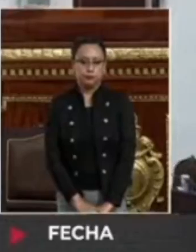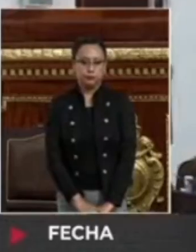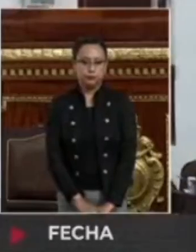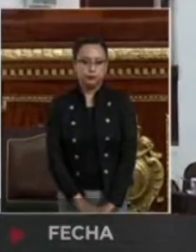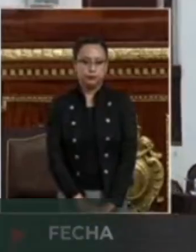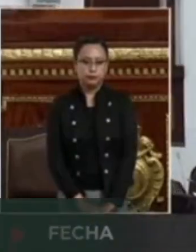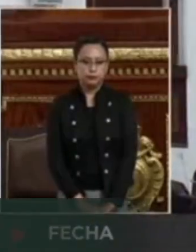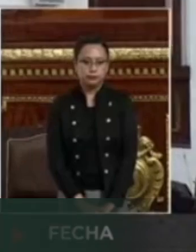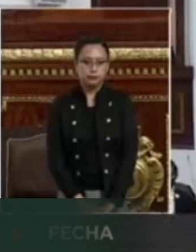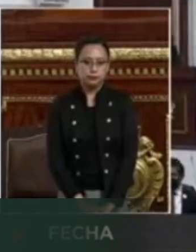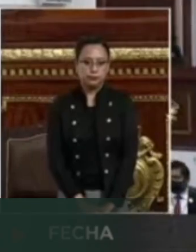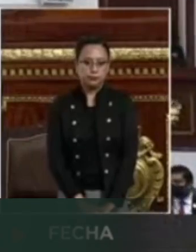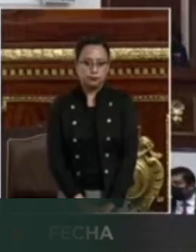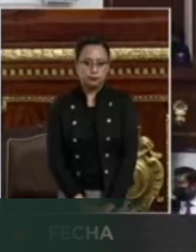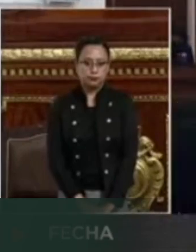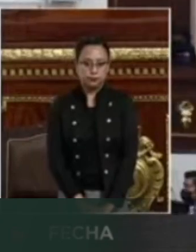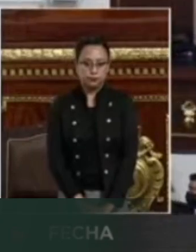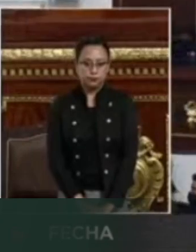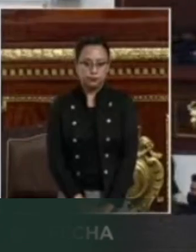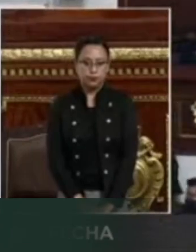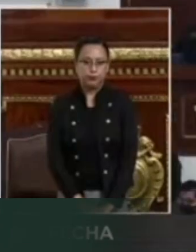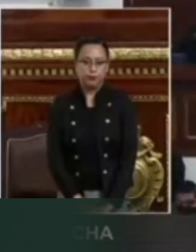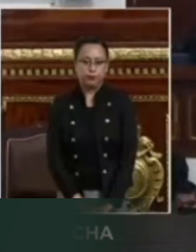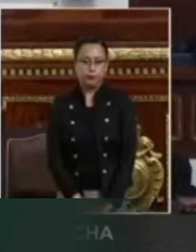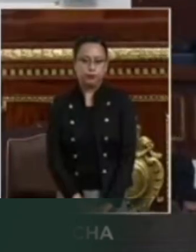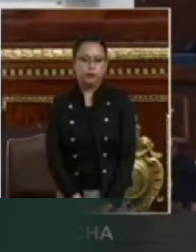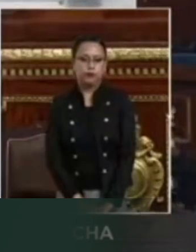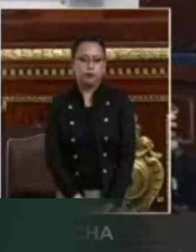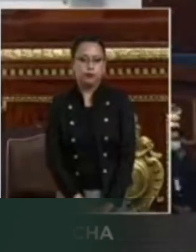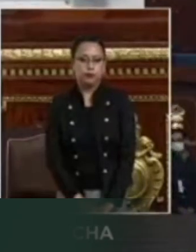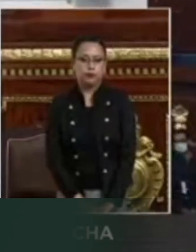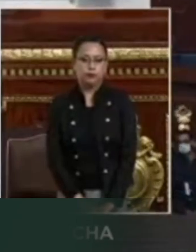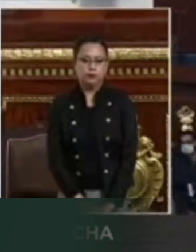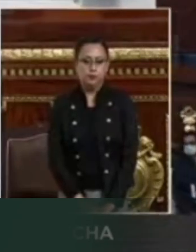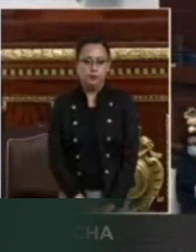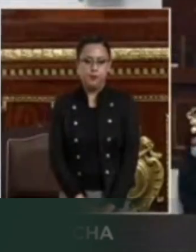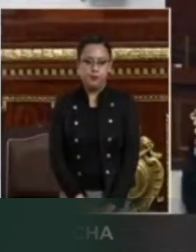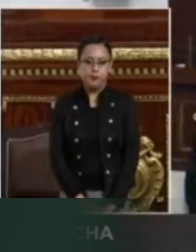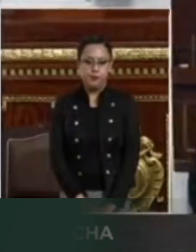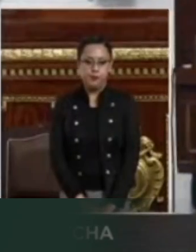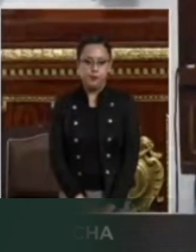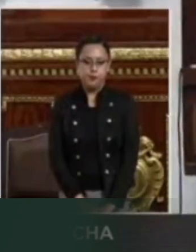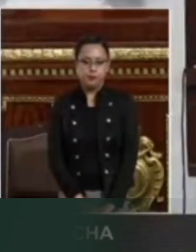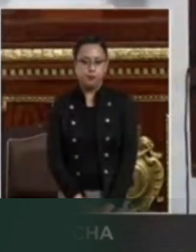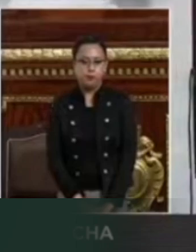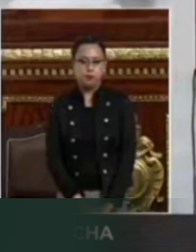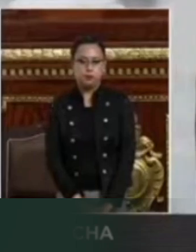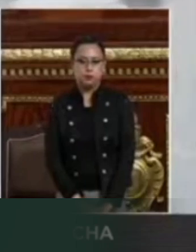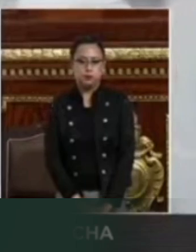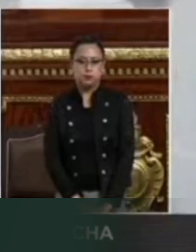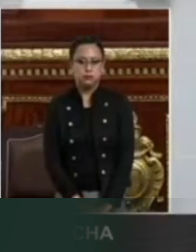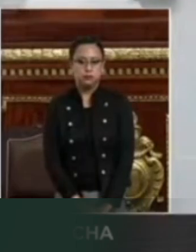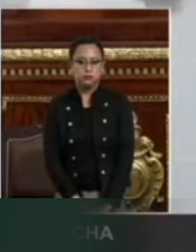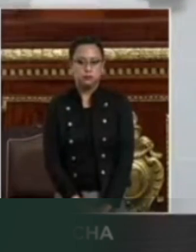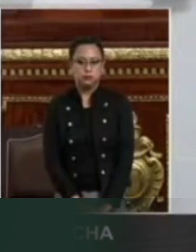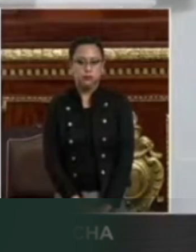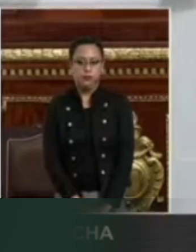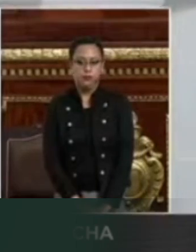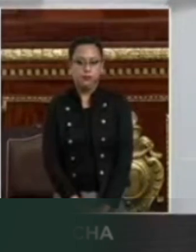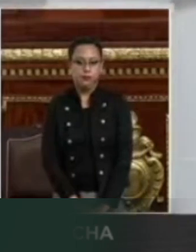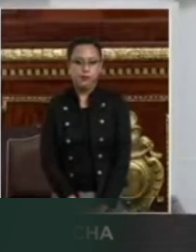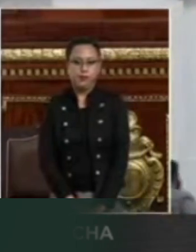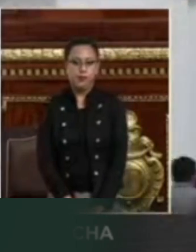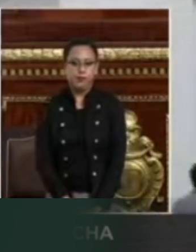La diputada Tania Larios propuso adicionar varios artículos al Código Penal para el Distrito Federal en materia de robo y secuestro de animales